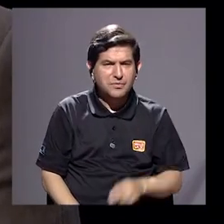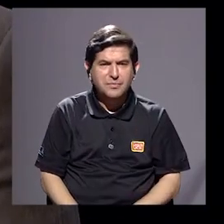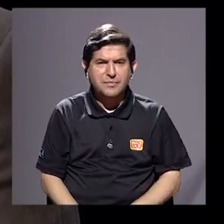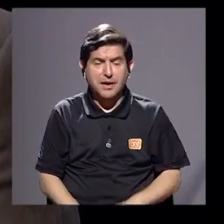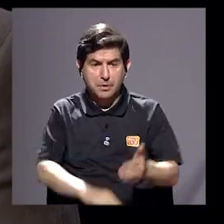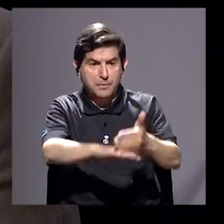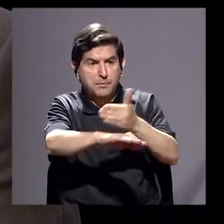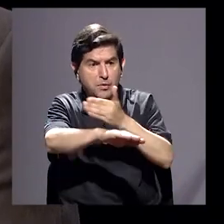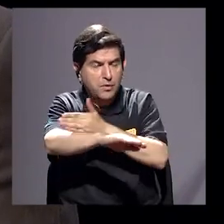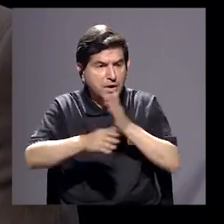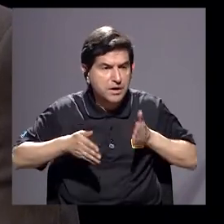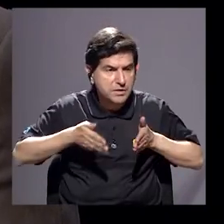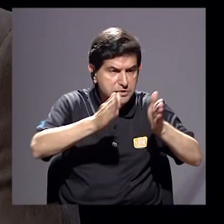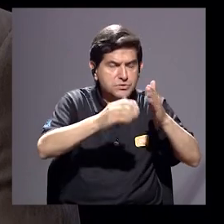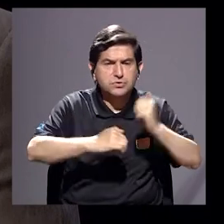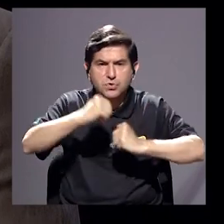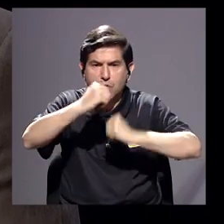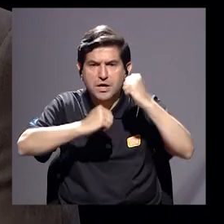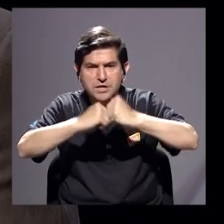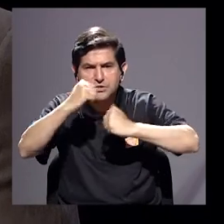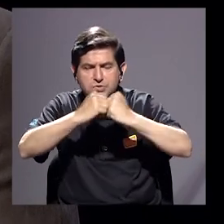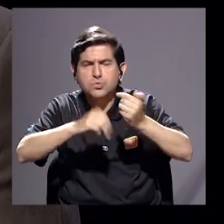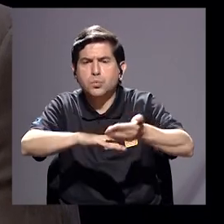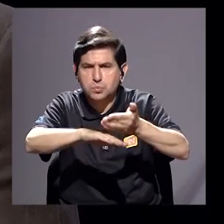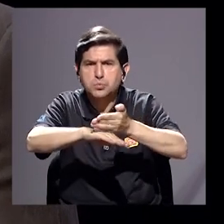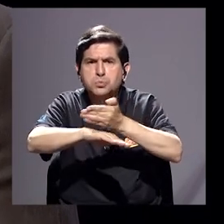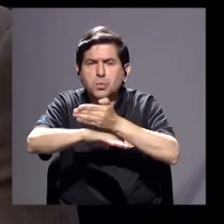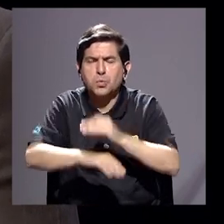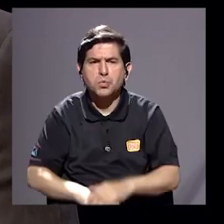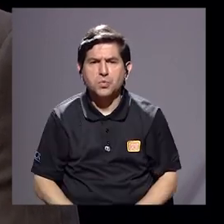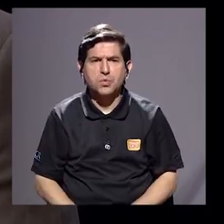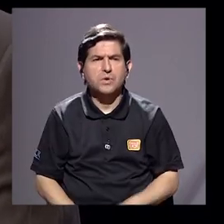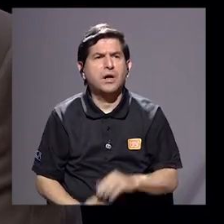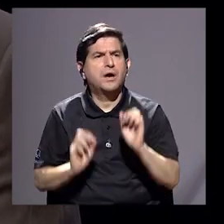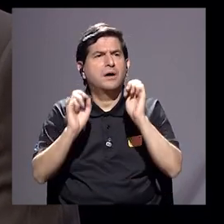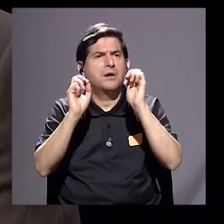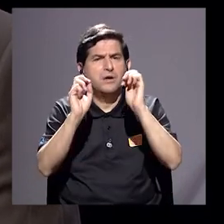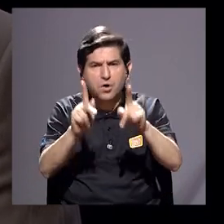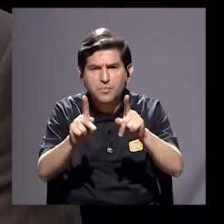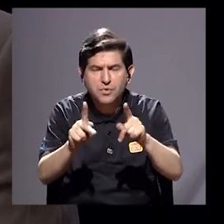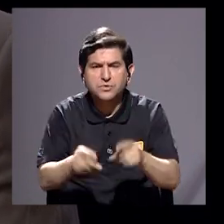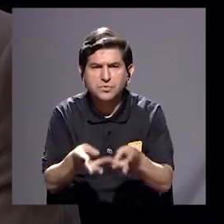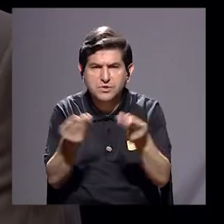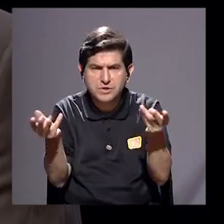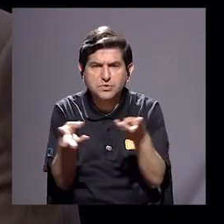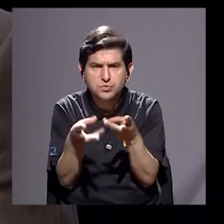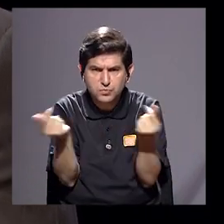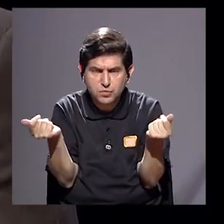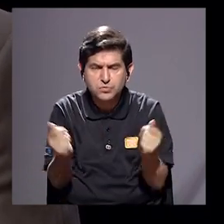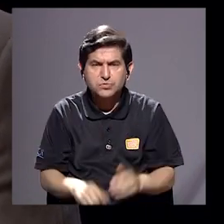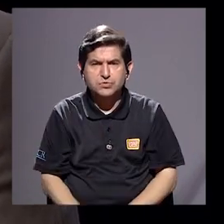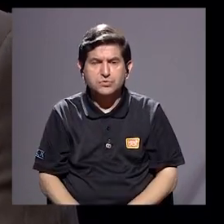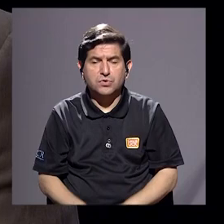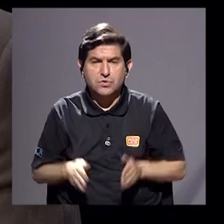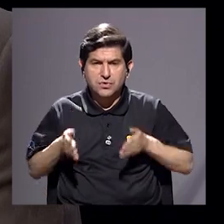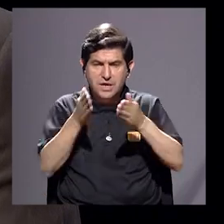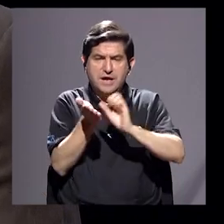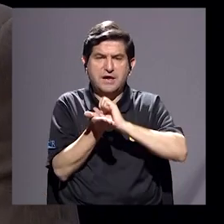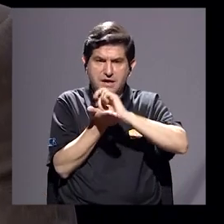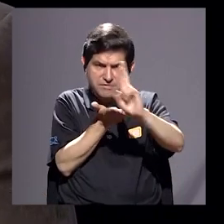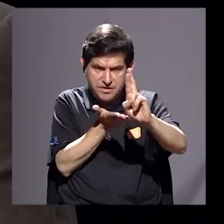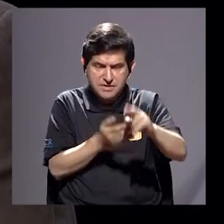mejora en las calles la infraestructura que está caminando las posibles soluciones por ejemplo con las pistas sant ramon